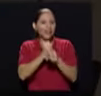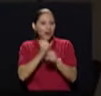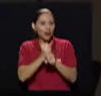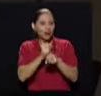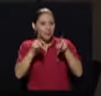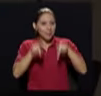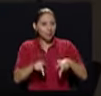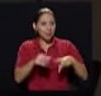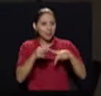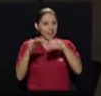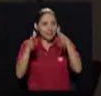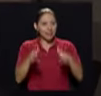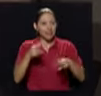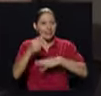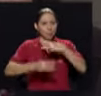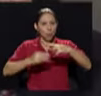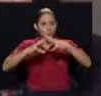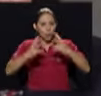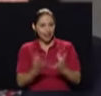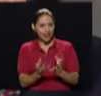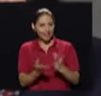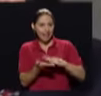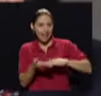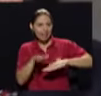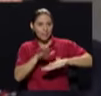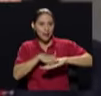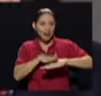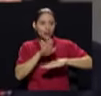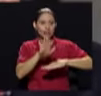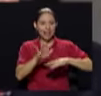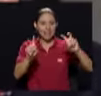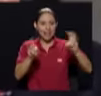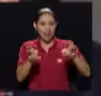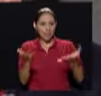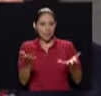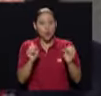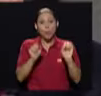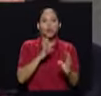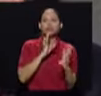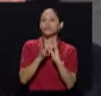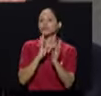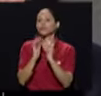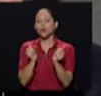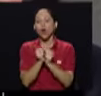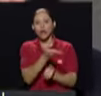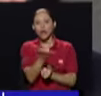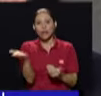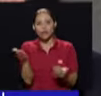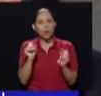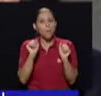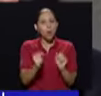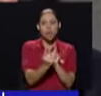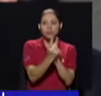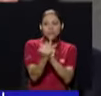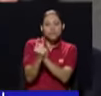especialistas mundiales, son expertos mundiales en sus campos. Entonces, poder conversar con ellos, poder